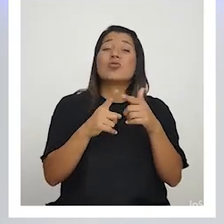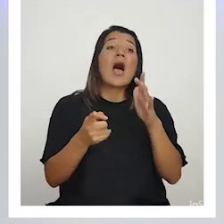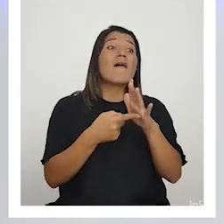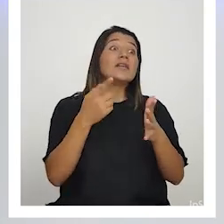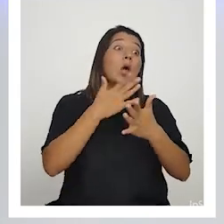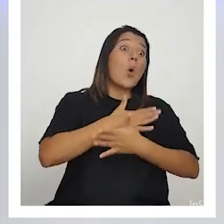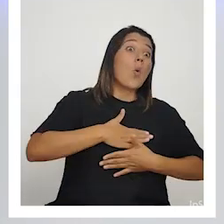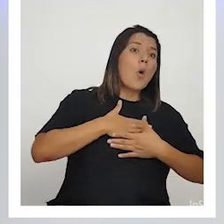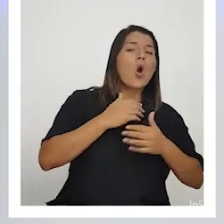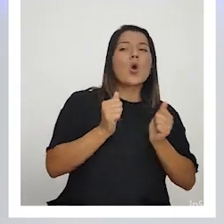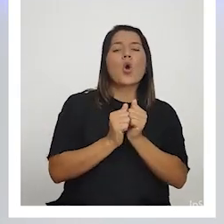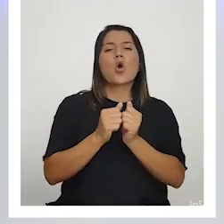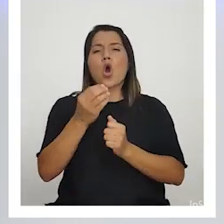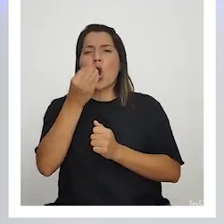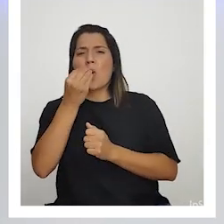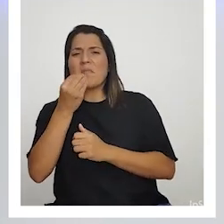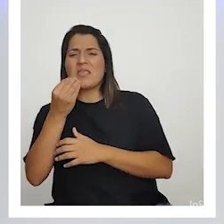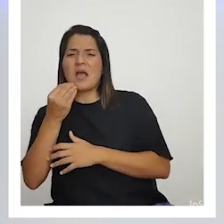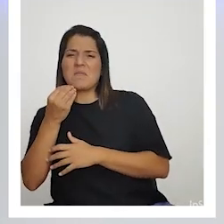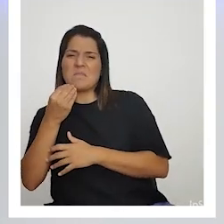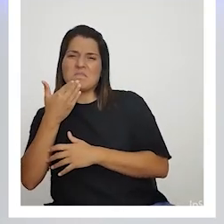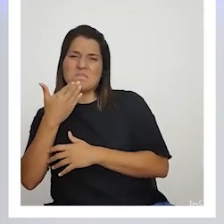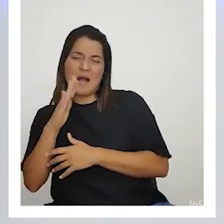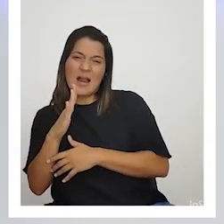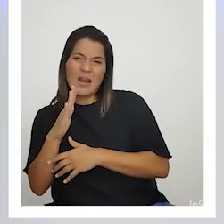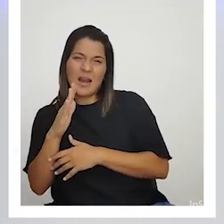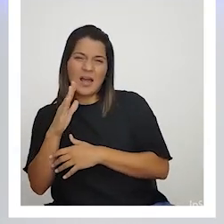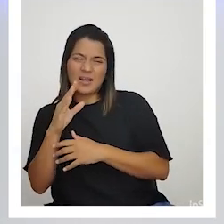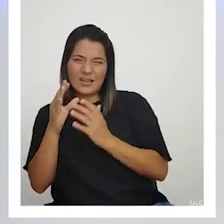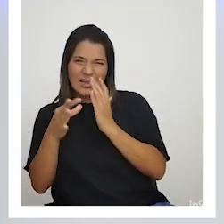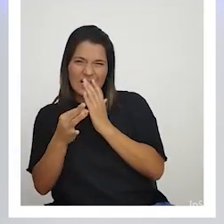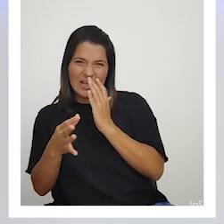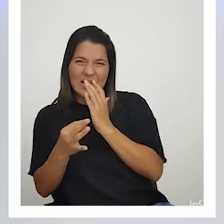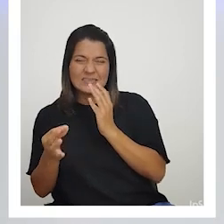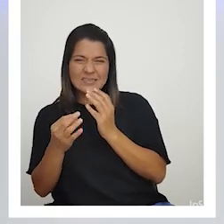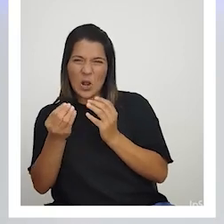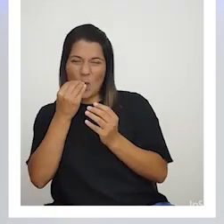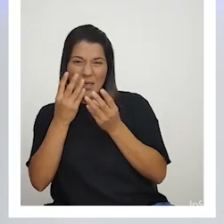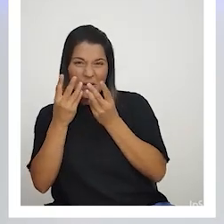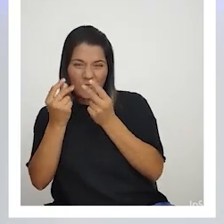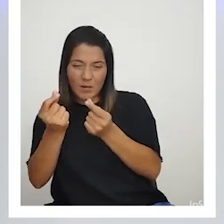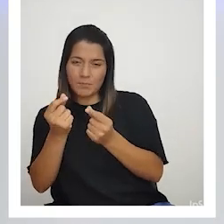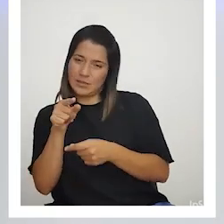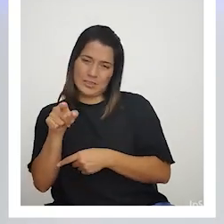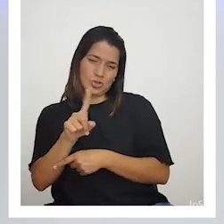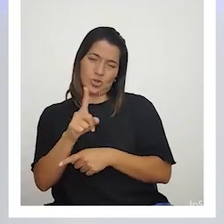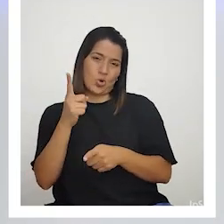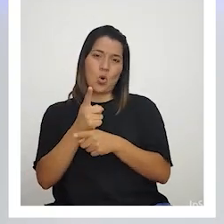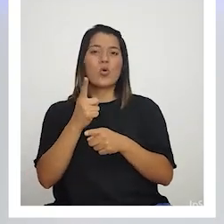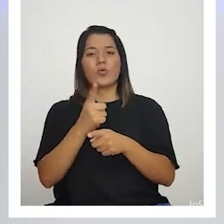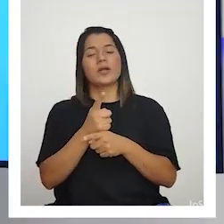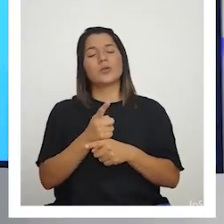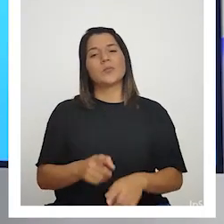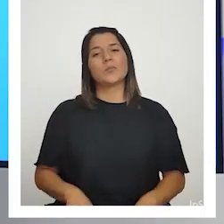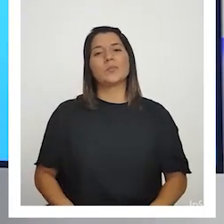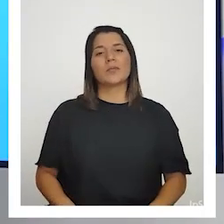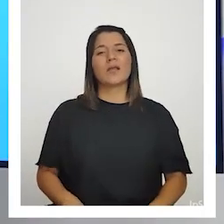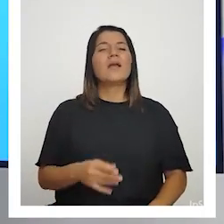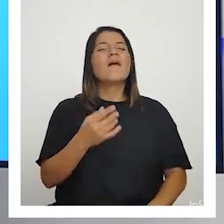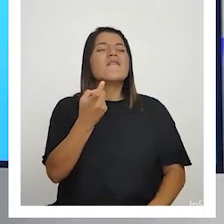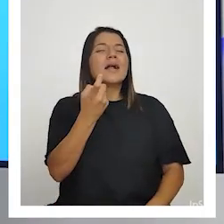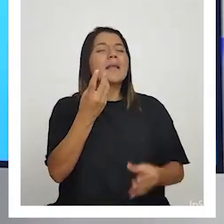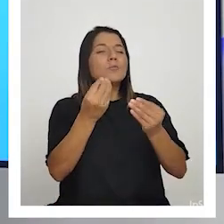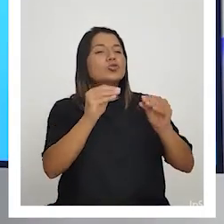no necesariamente puede ser así. Esto va mucho de la mano a la educación nutricional. Vamos a